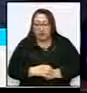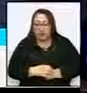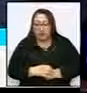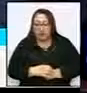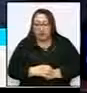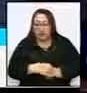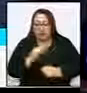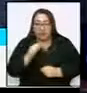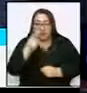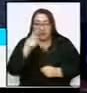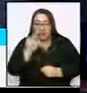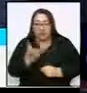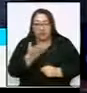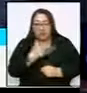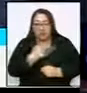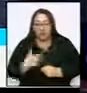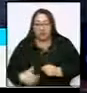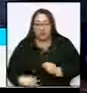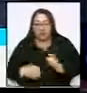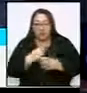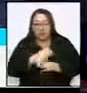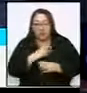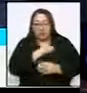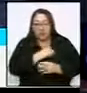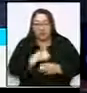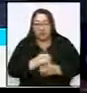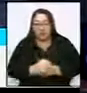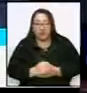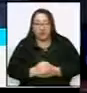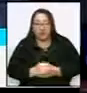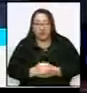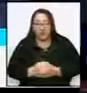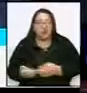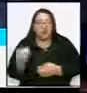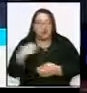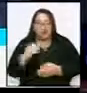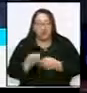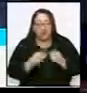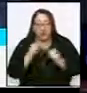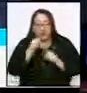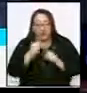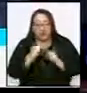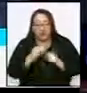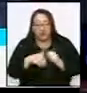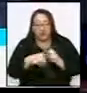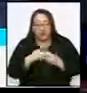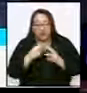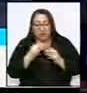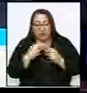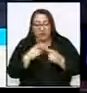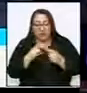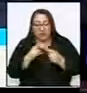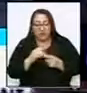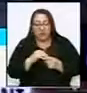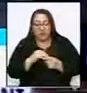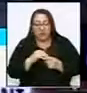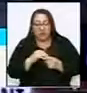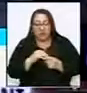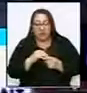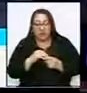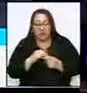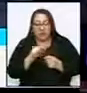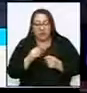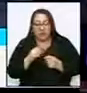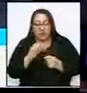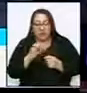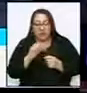el señor presidente del Consejo de Ministros viene a exponer el día de mañana, como está anunciada, esta